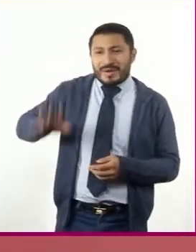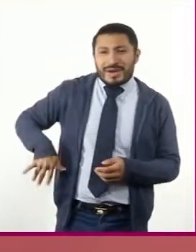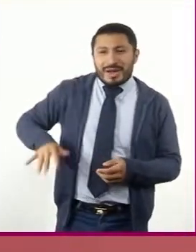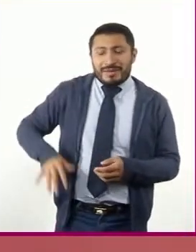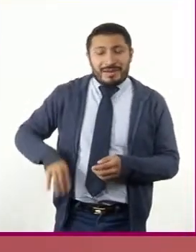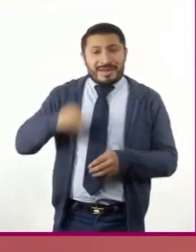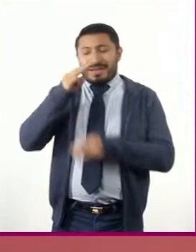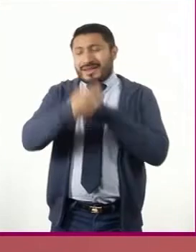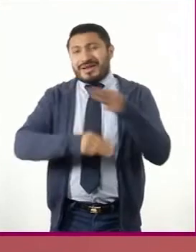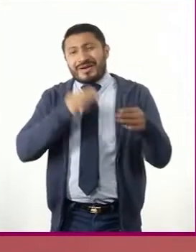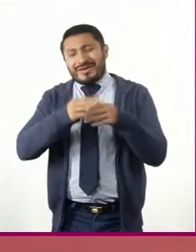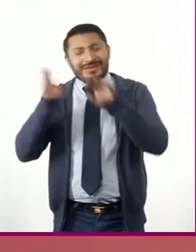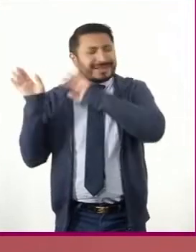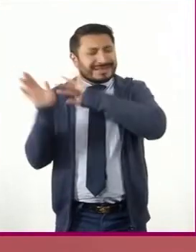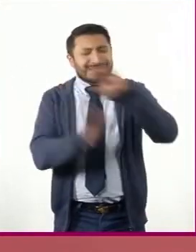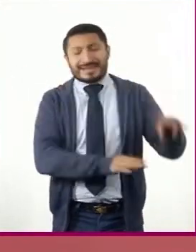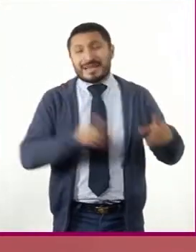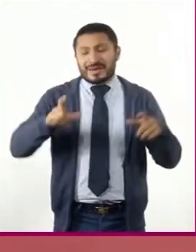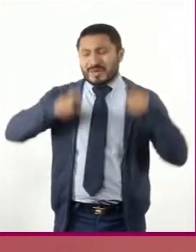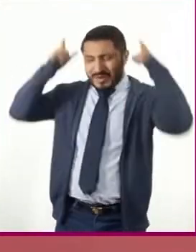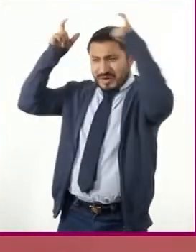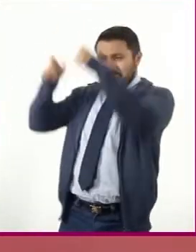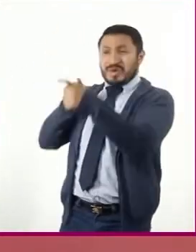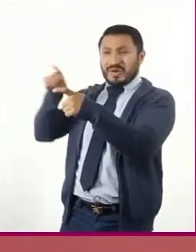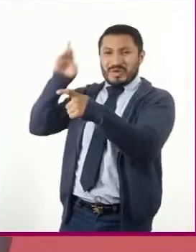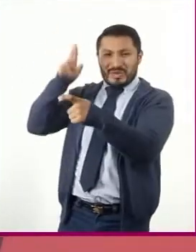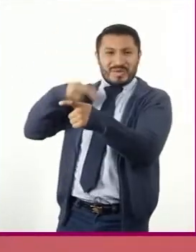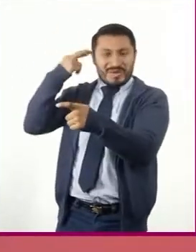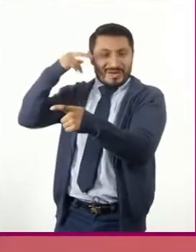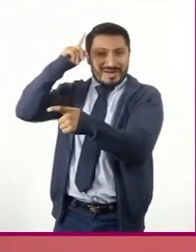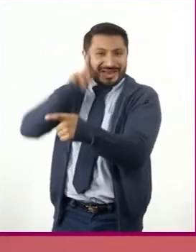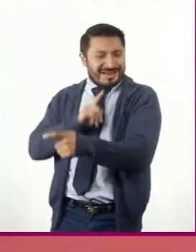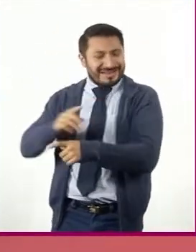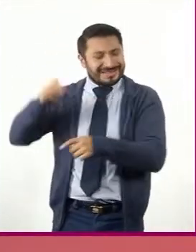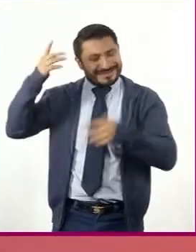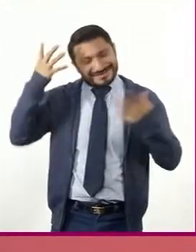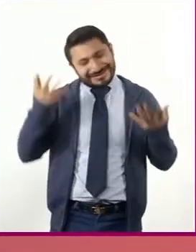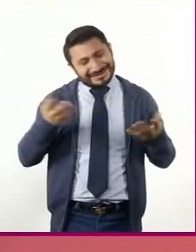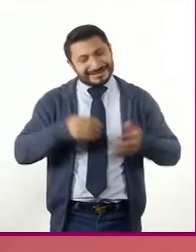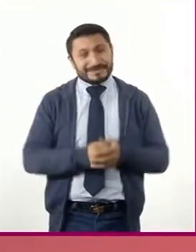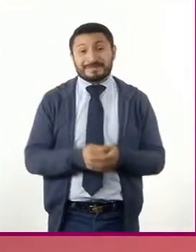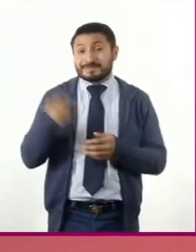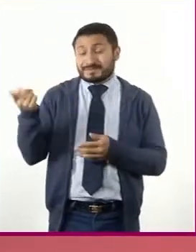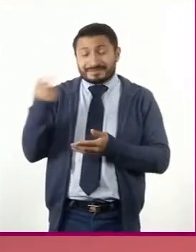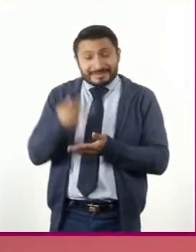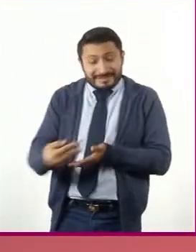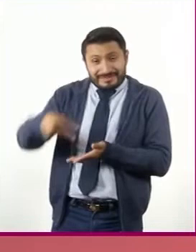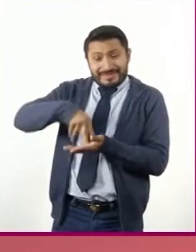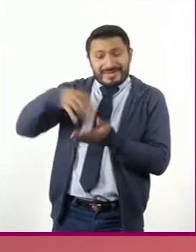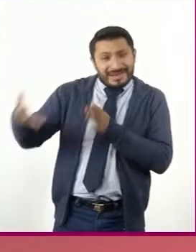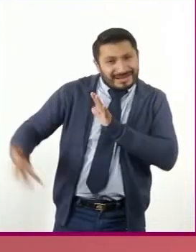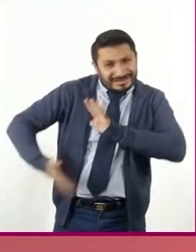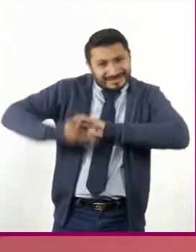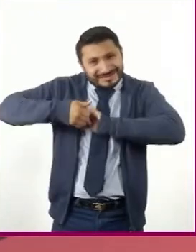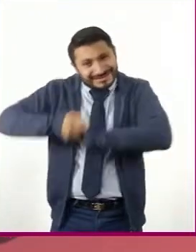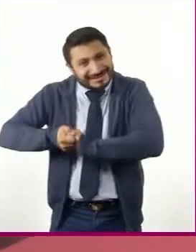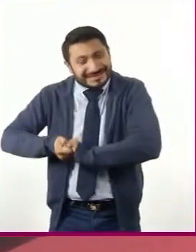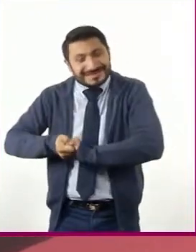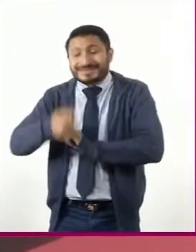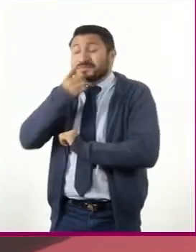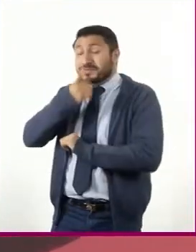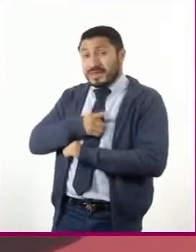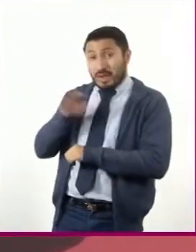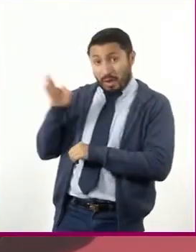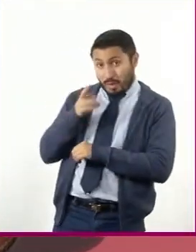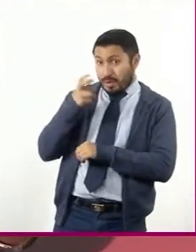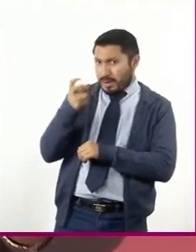el mundo y que os coronan por reina y señora de él. Levantándose, me tomó por la mano y me dijo: si eso